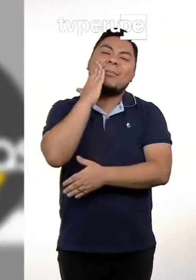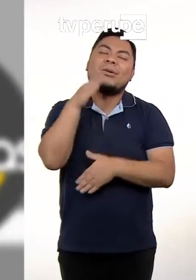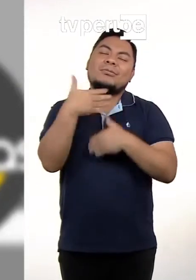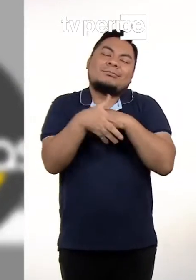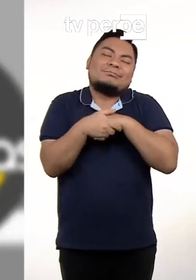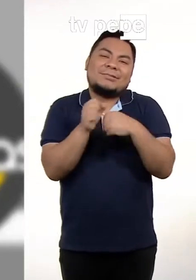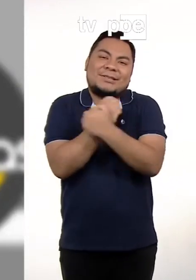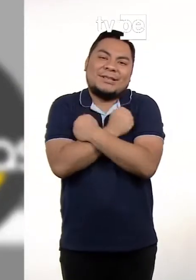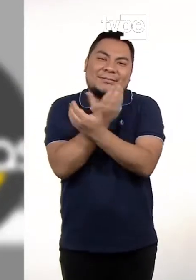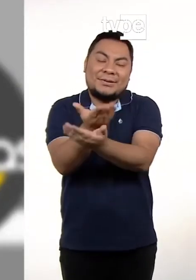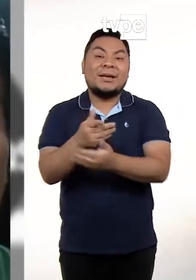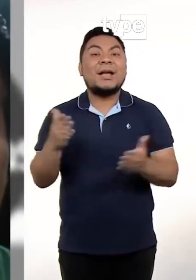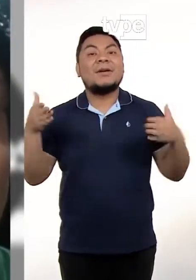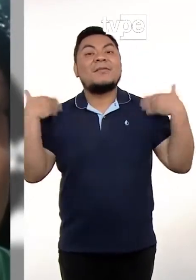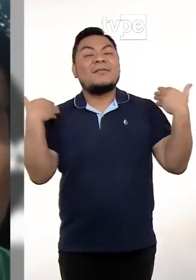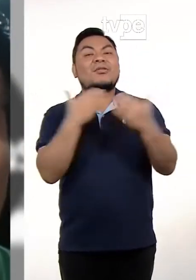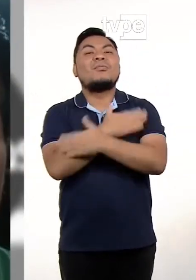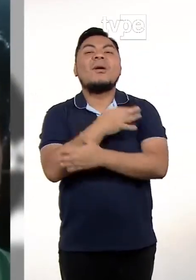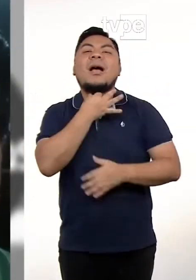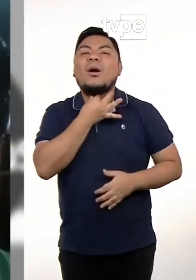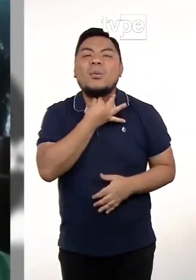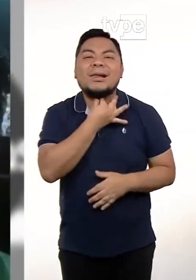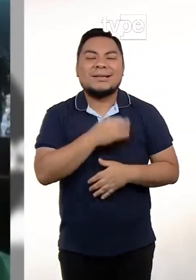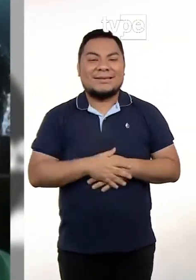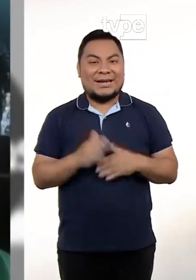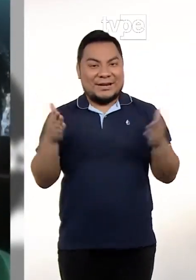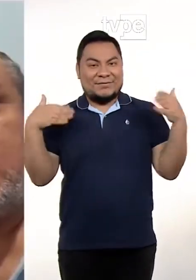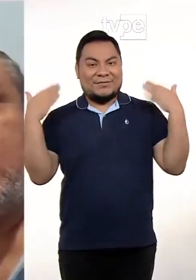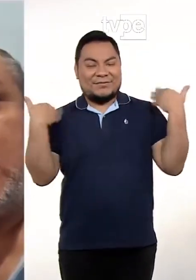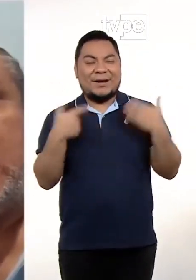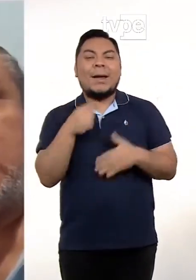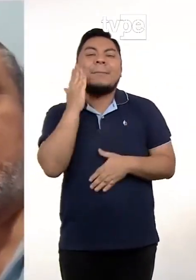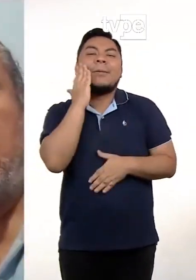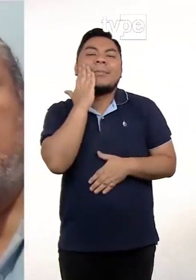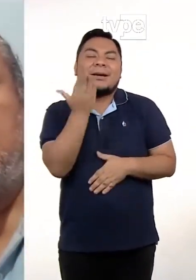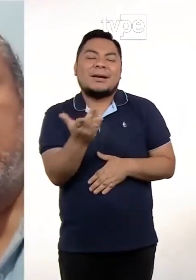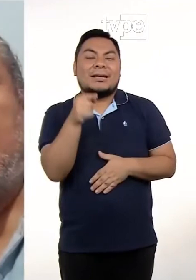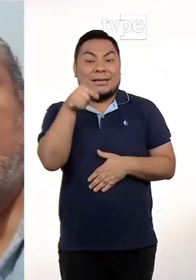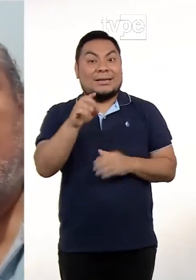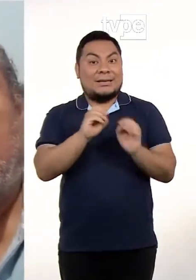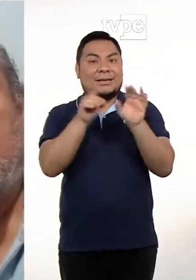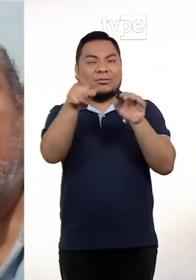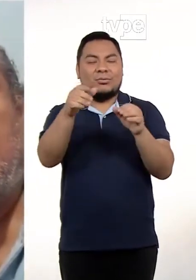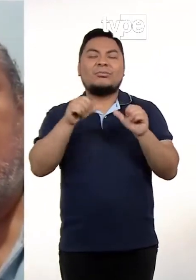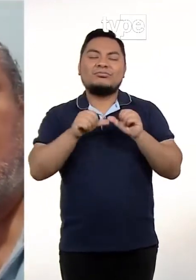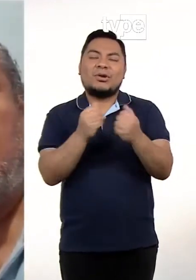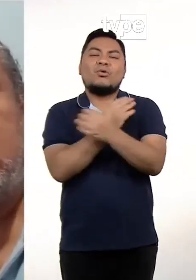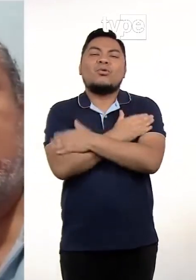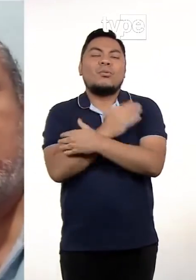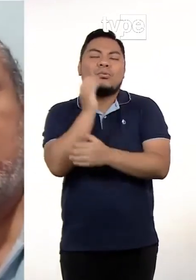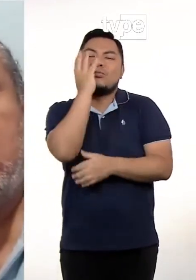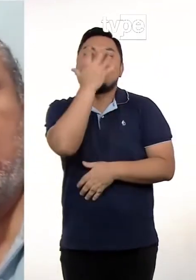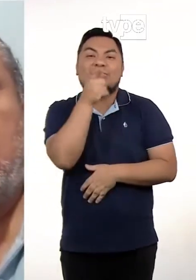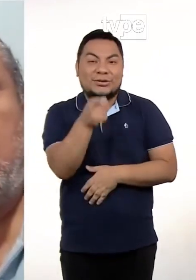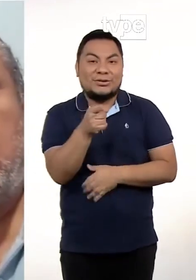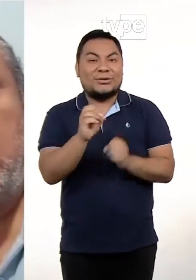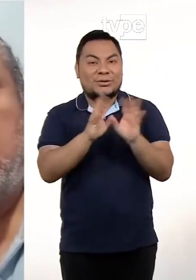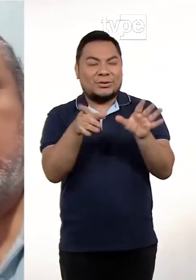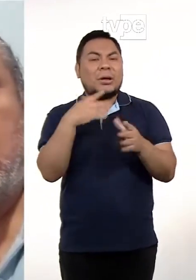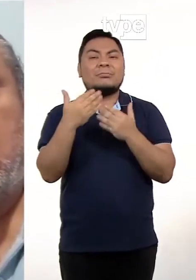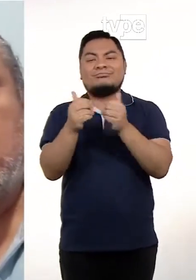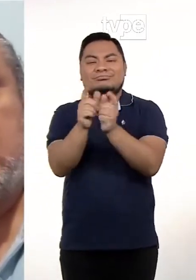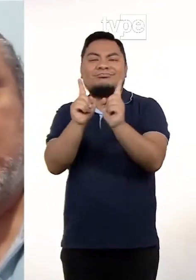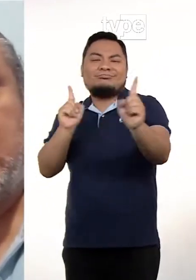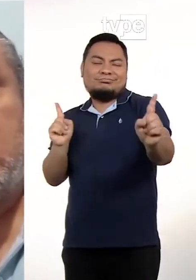¡Feliz cumpleaños, mamita! ¡Te queremos! ¡Feliz cumpleaños, abuelita! ¡Feliz cumpleaños, mamita! Que este día lo pases muy